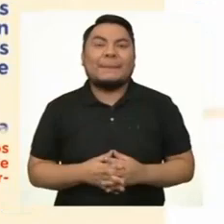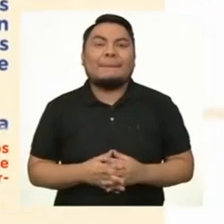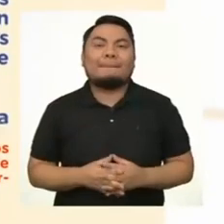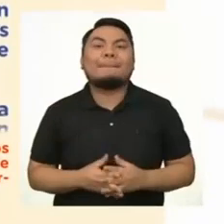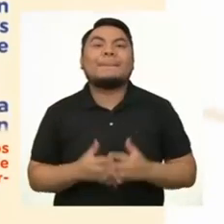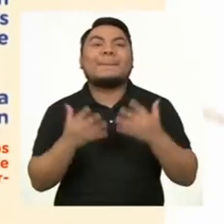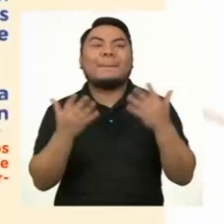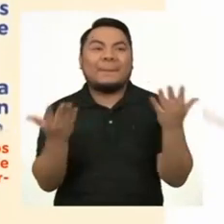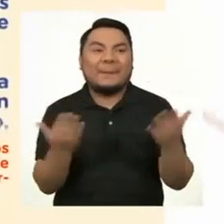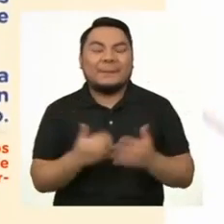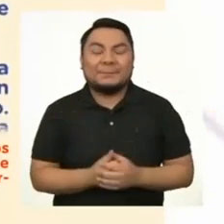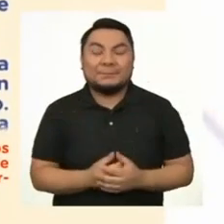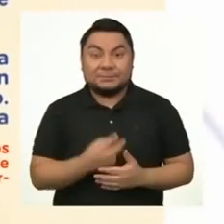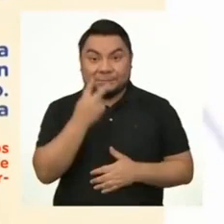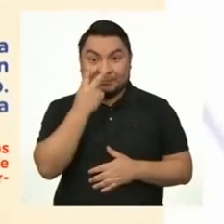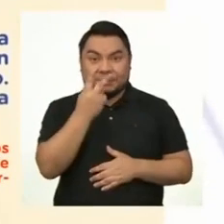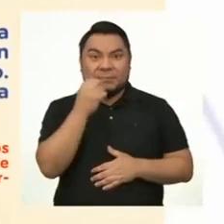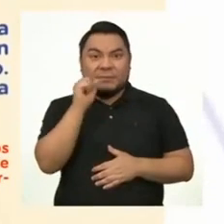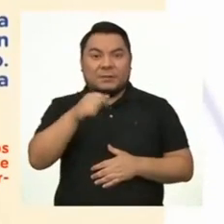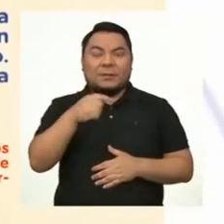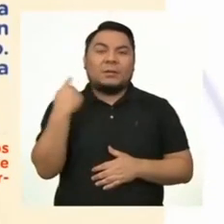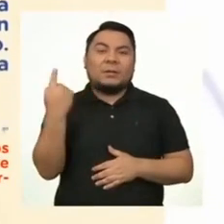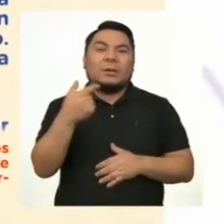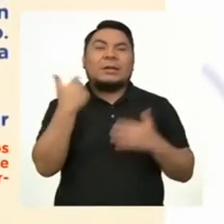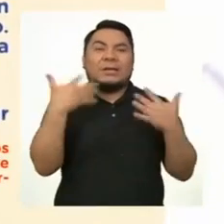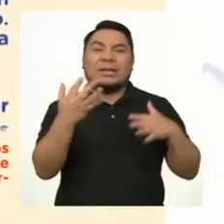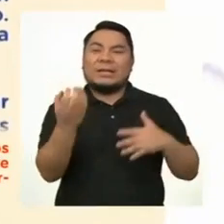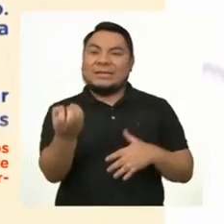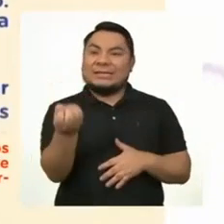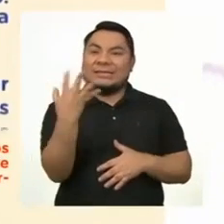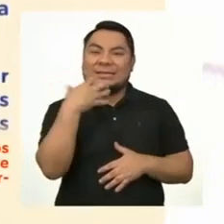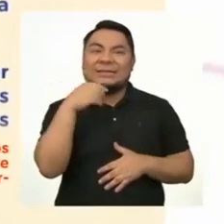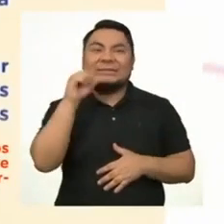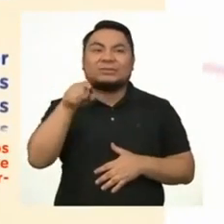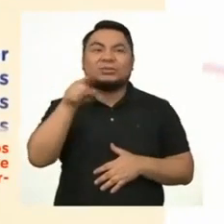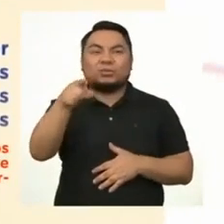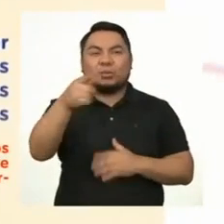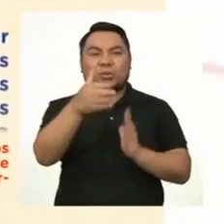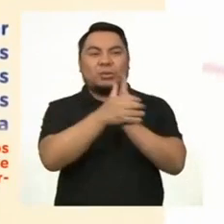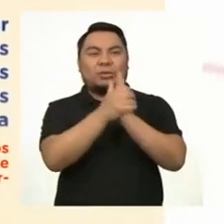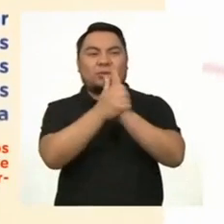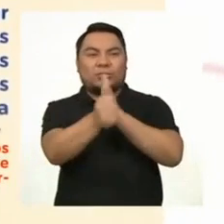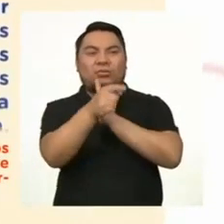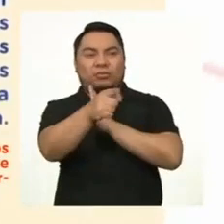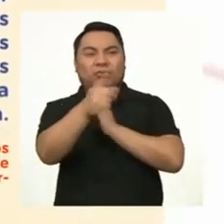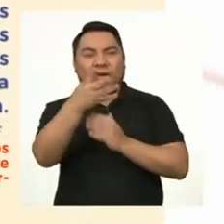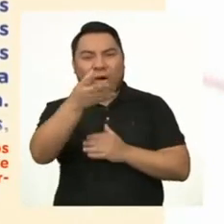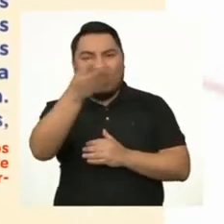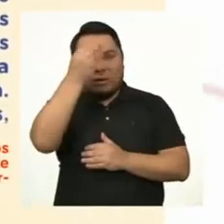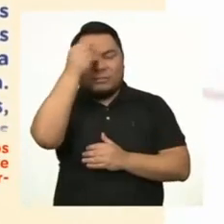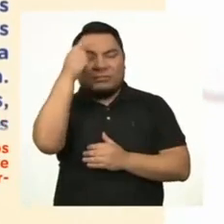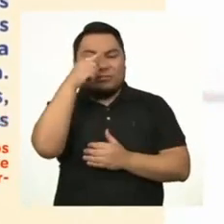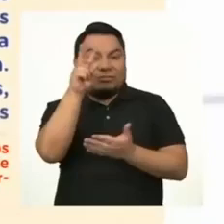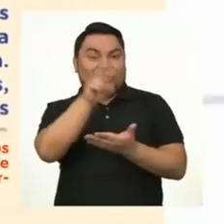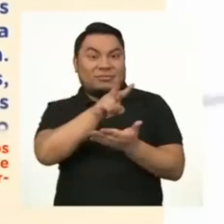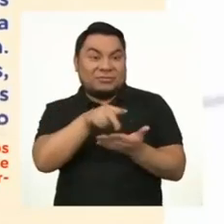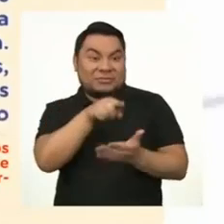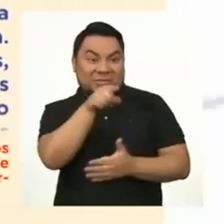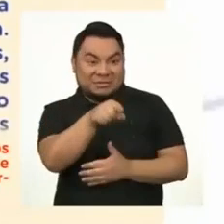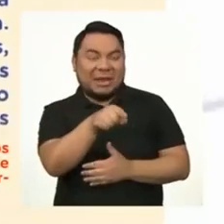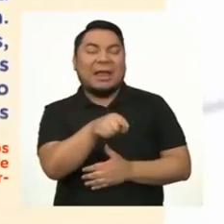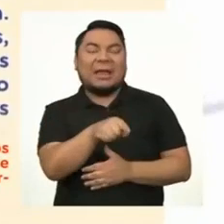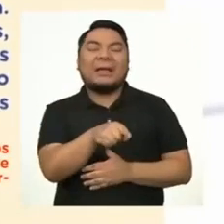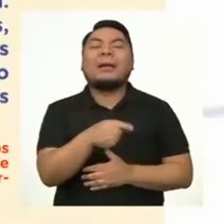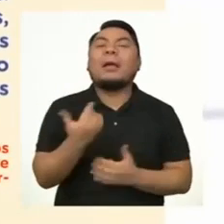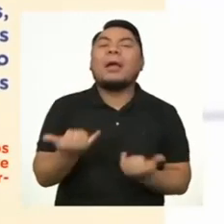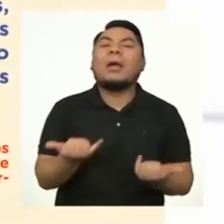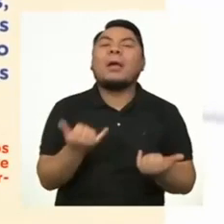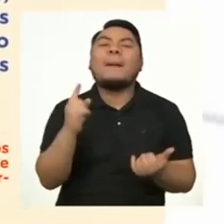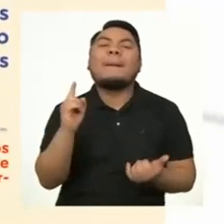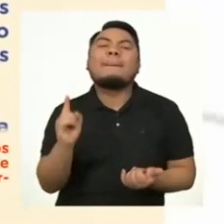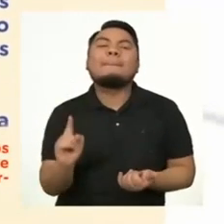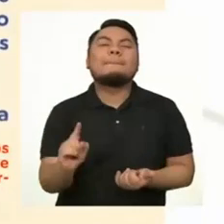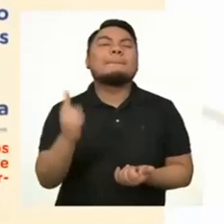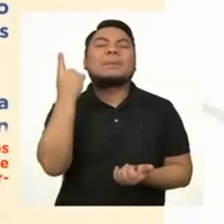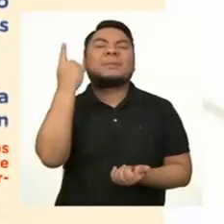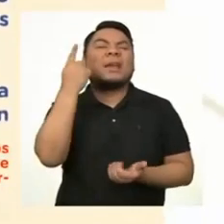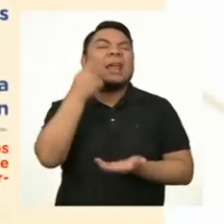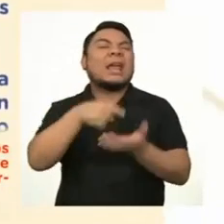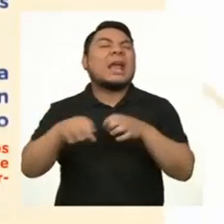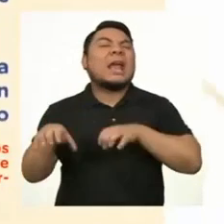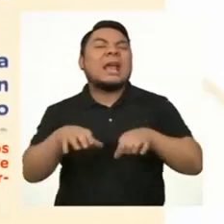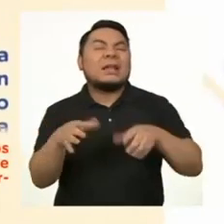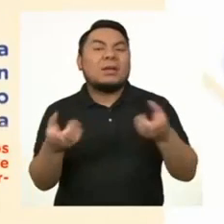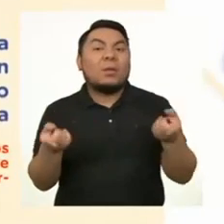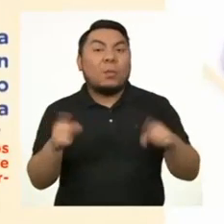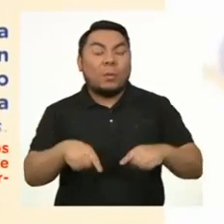ver, como nos has estado diciendo que eres experta en comprensión lectora, ¿qué es lo primero que debemos